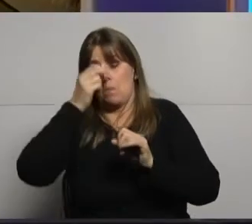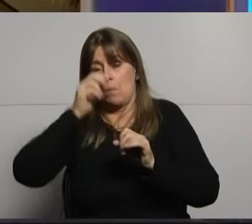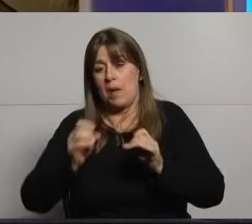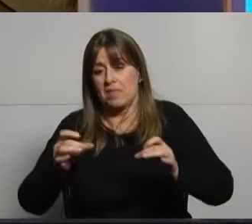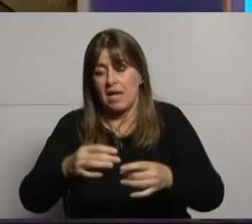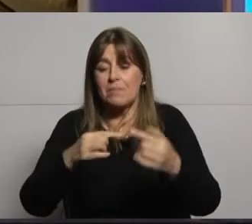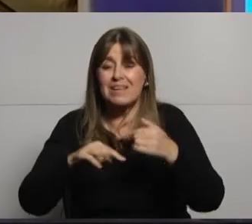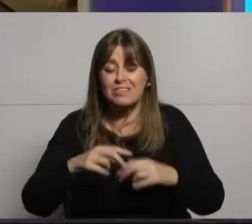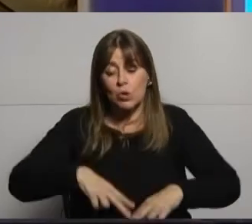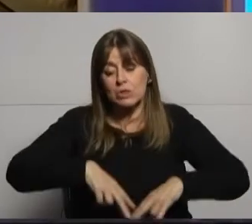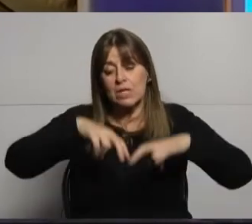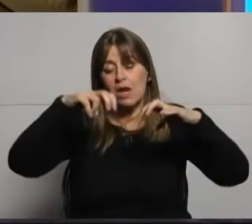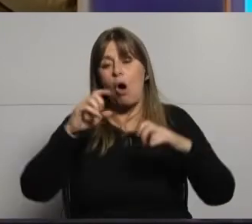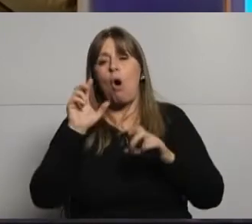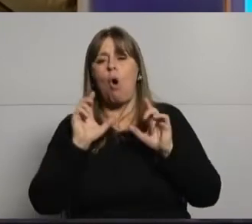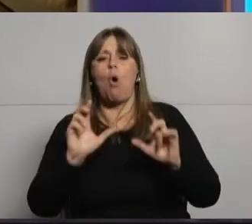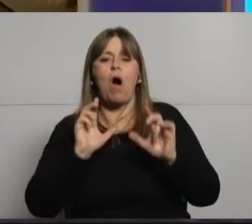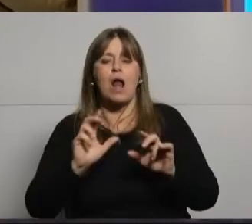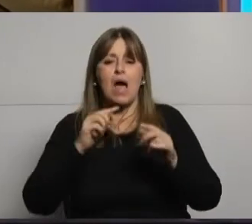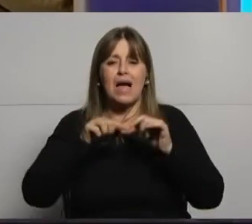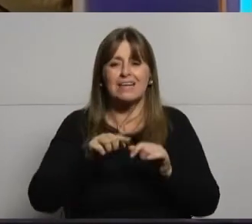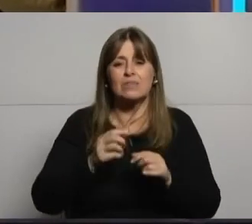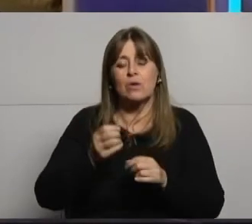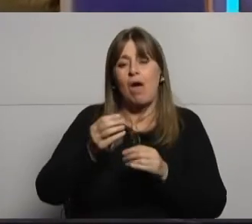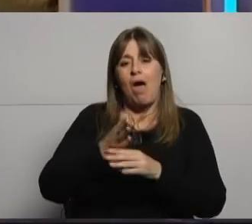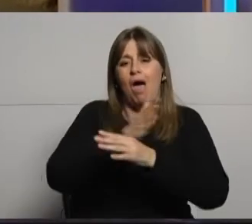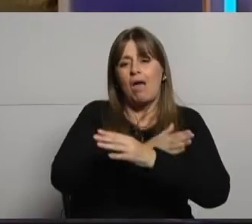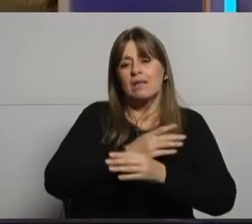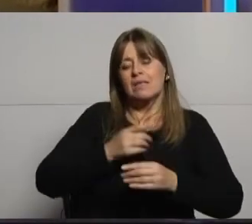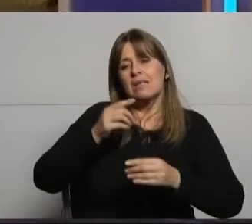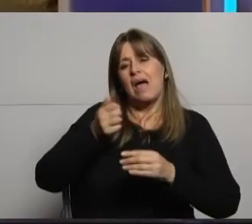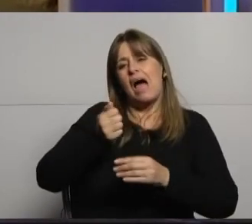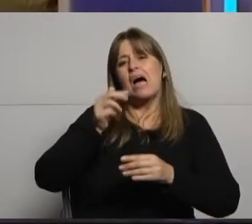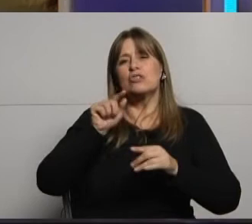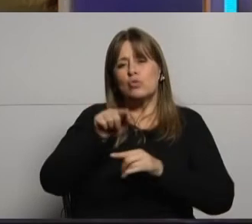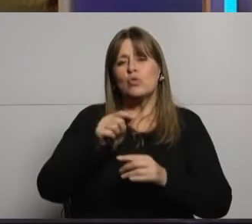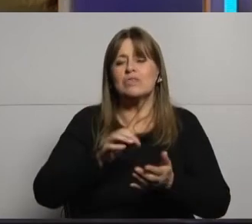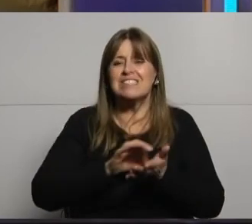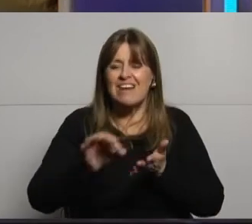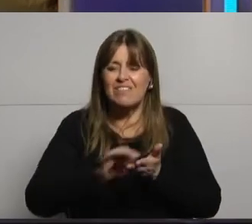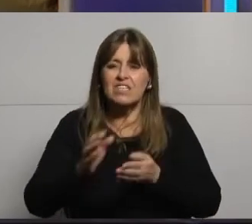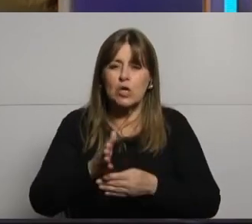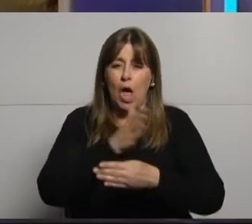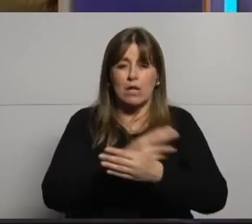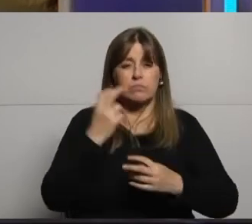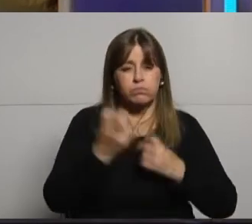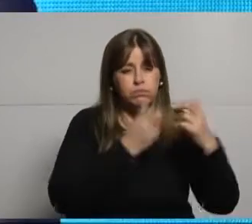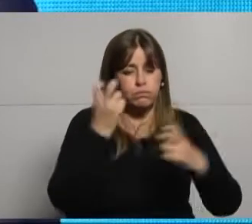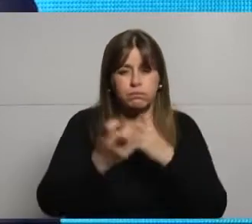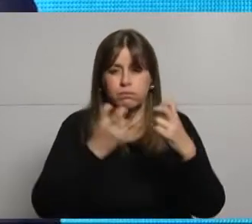Muchos de estos análisis, ojalá hubiéramos tenido muchos de estos análisis cuando hicimos A Tu Servicio allá hace como 5 años atrás, que tuvimos que ir a